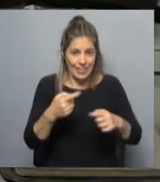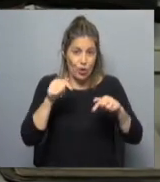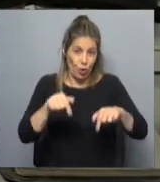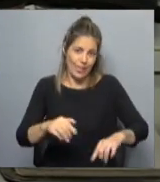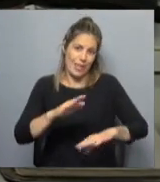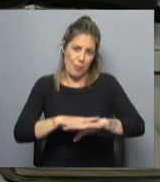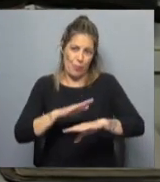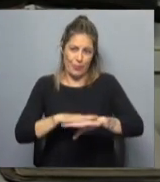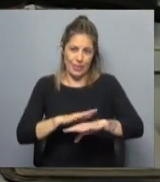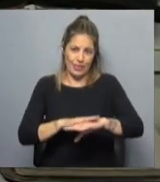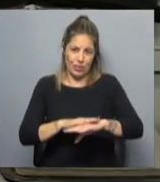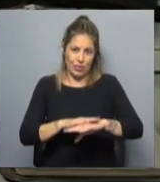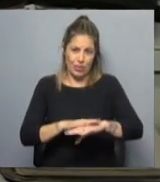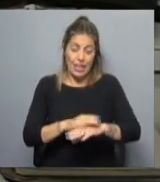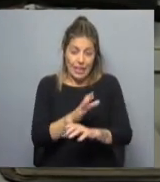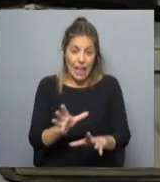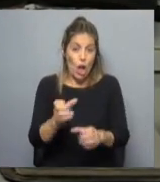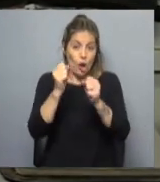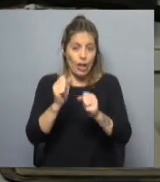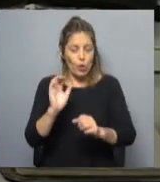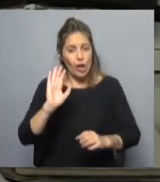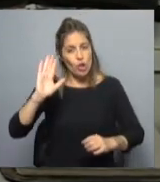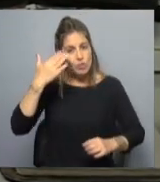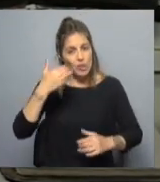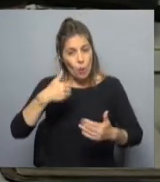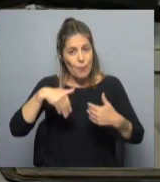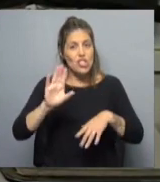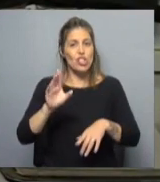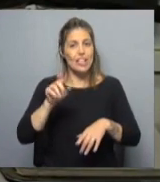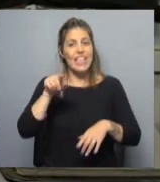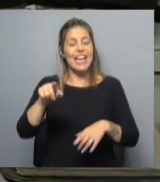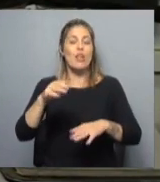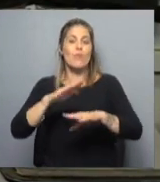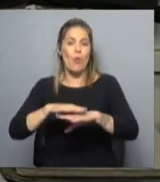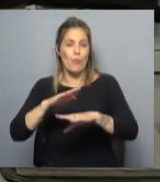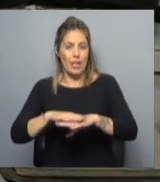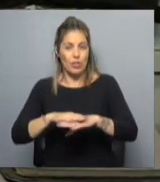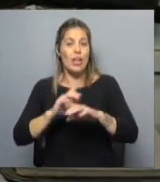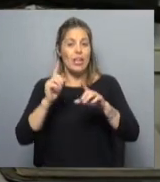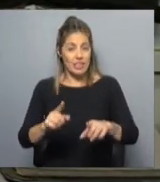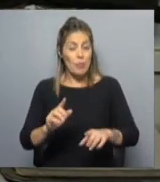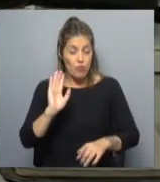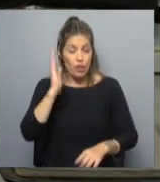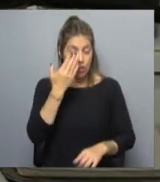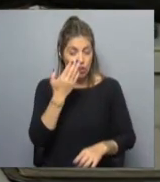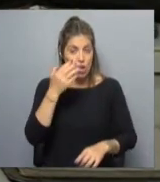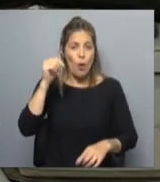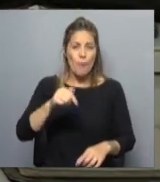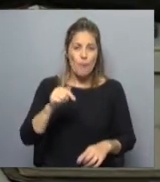momento y que de repente logran un reconocimiento mayor que el que tuvo en aquel momento, que también fue reconocido, ¿no? Pero